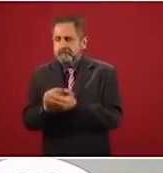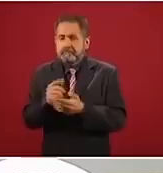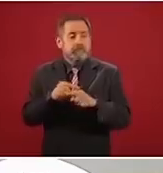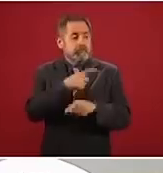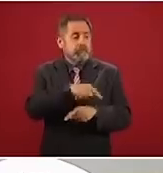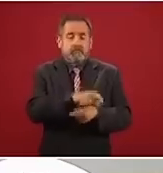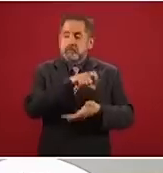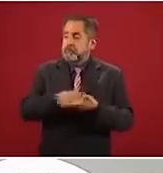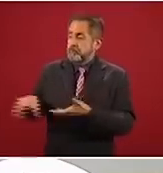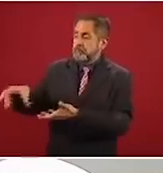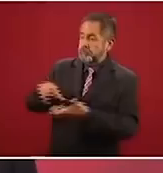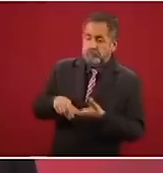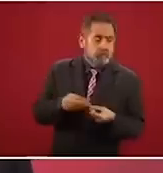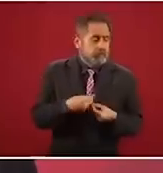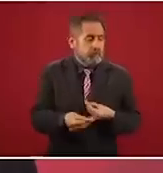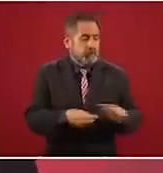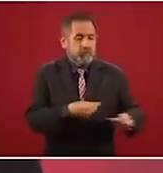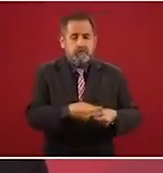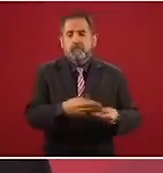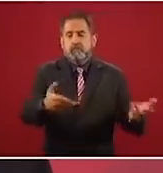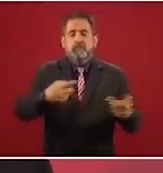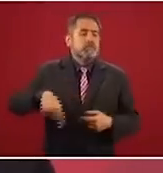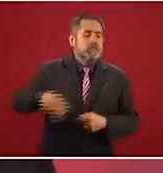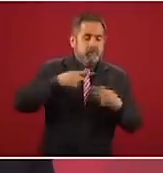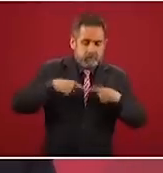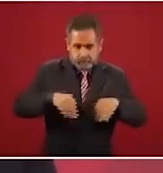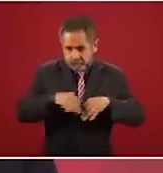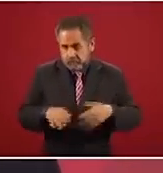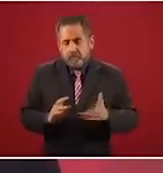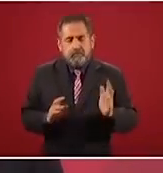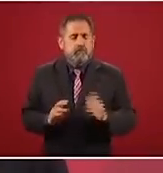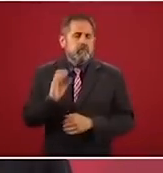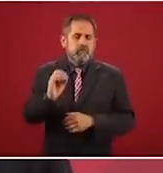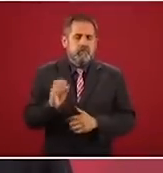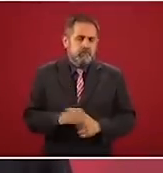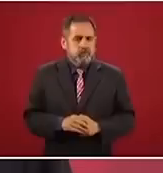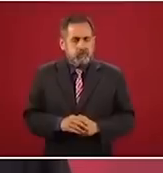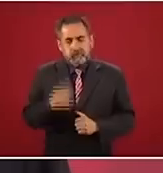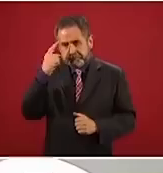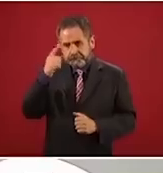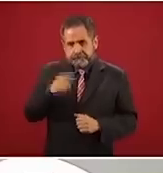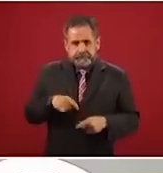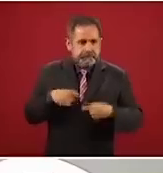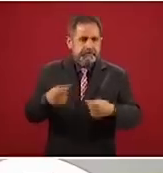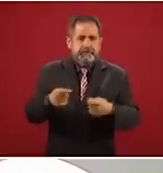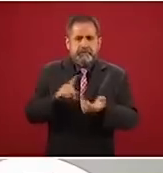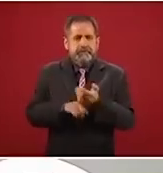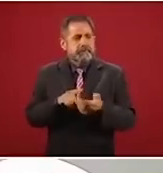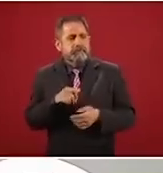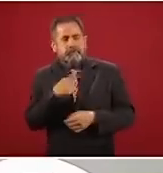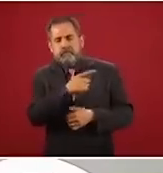comprar para entregar a sus trabajadores o para entregar en sus